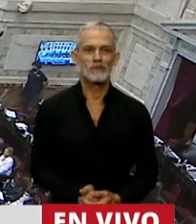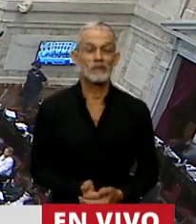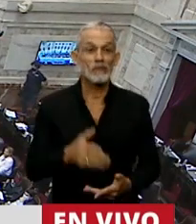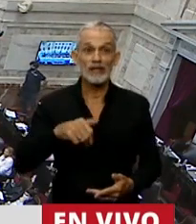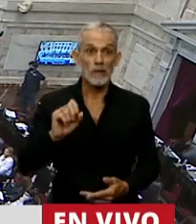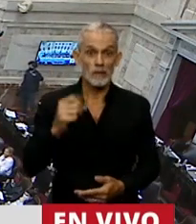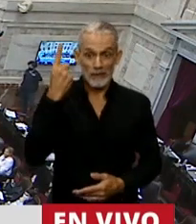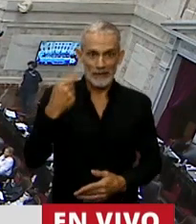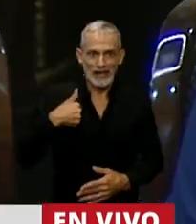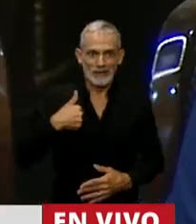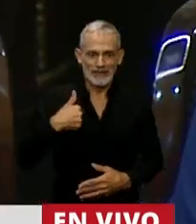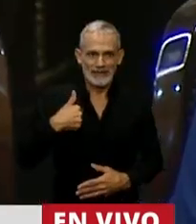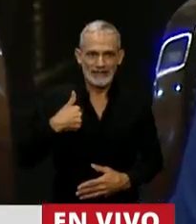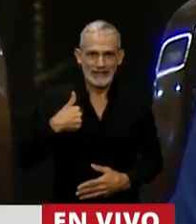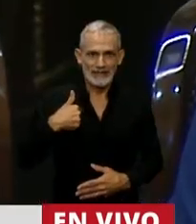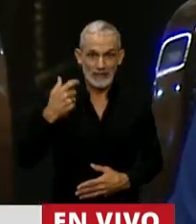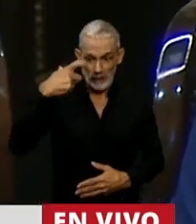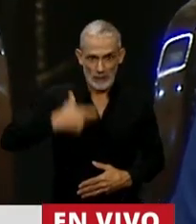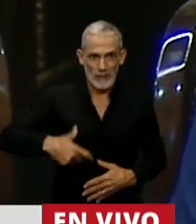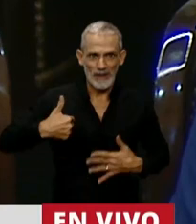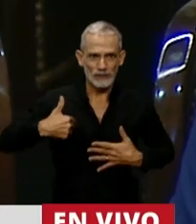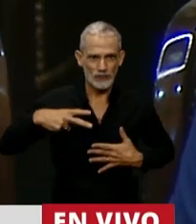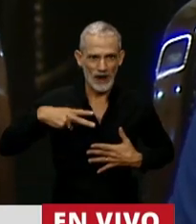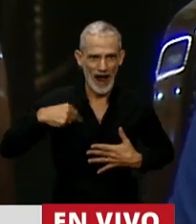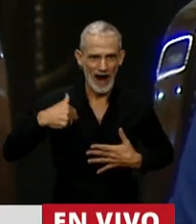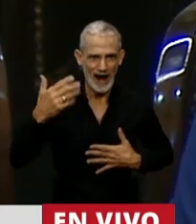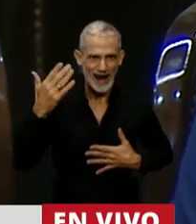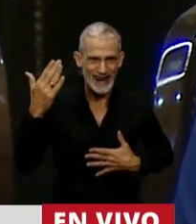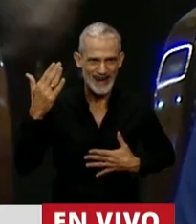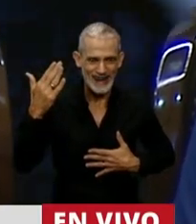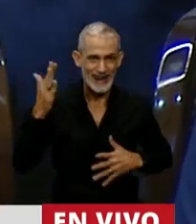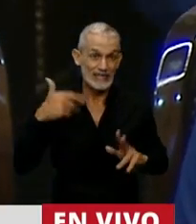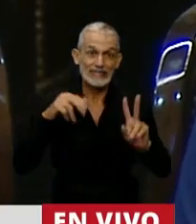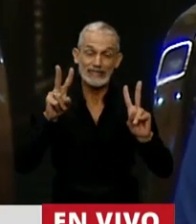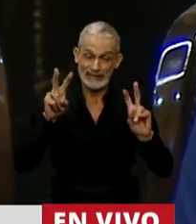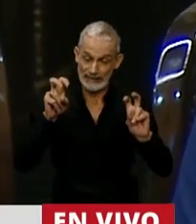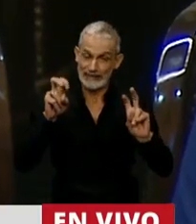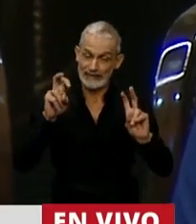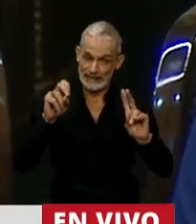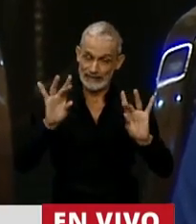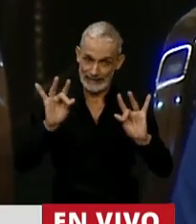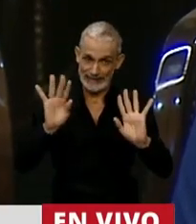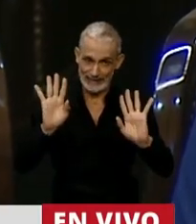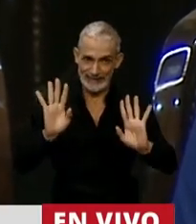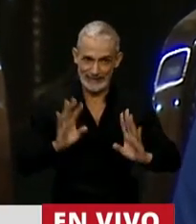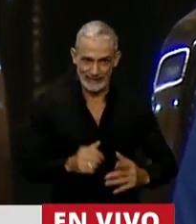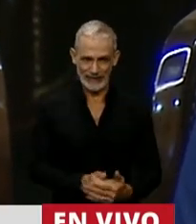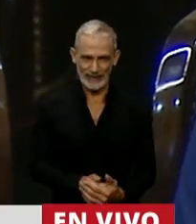primera intervención en forma personal y en un tema tan sensible como